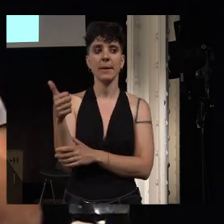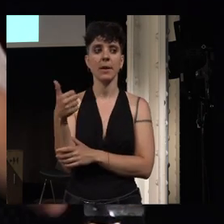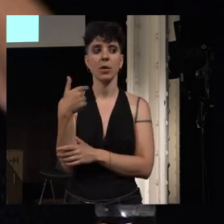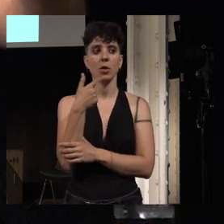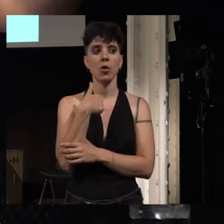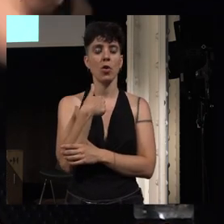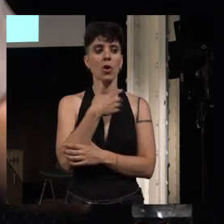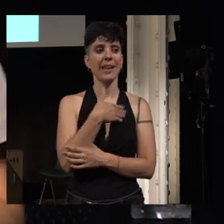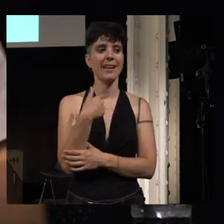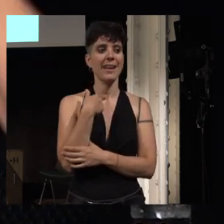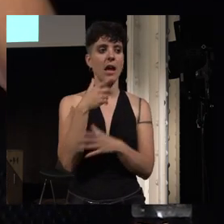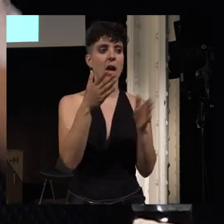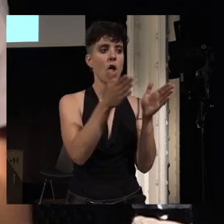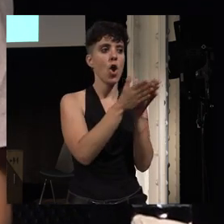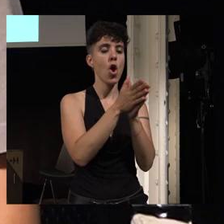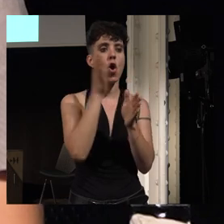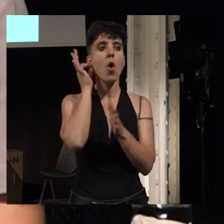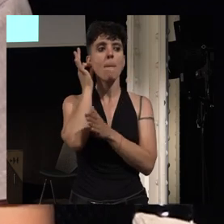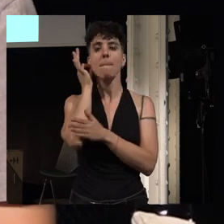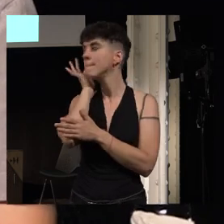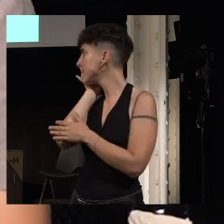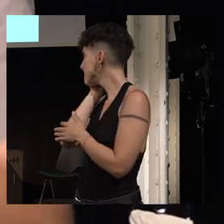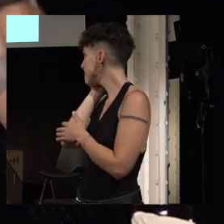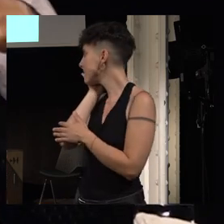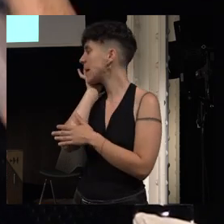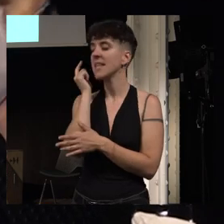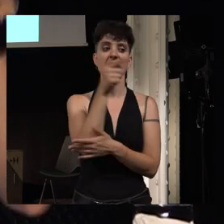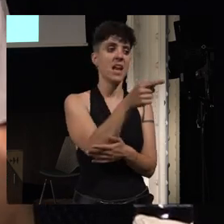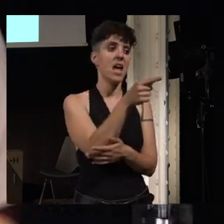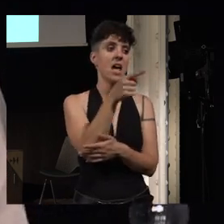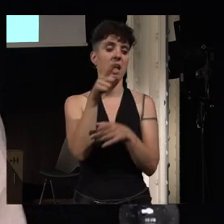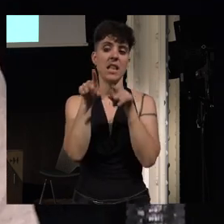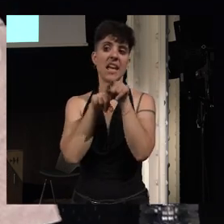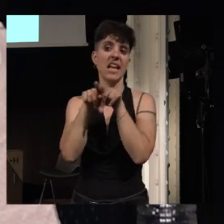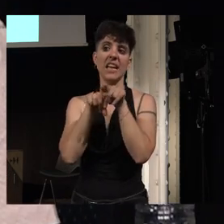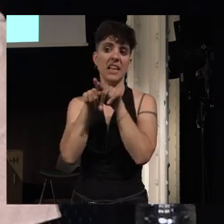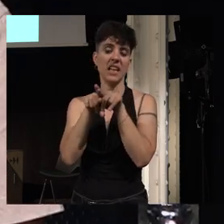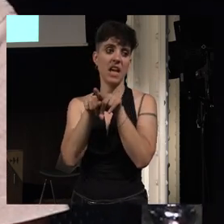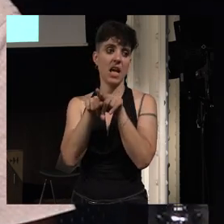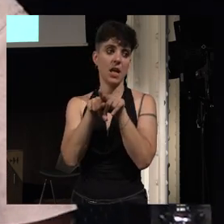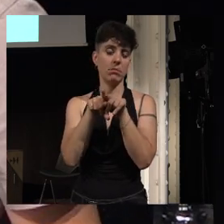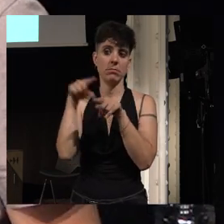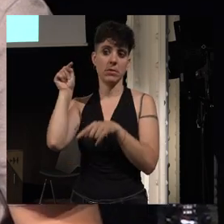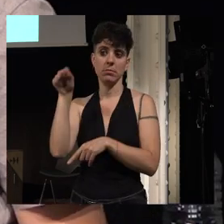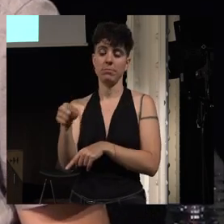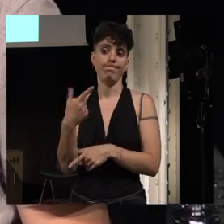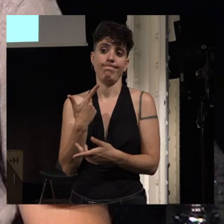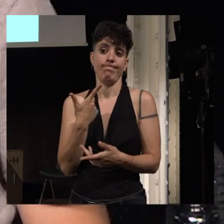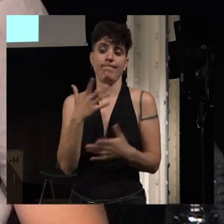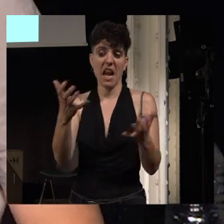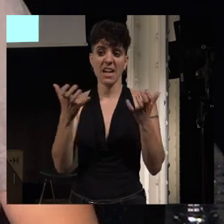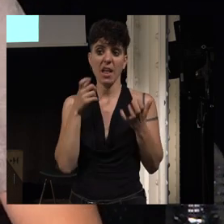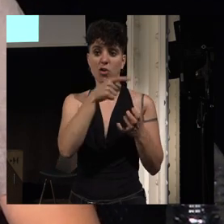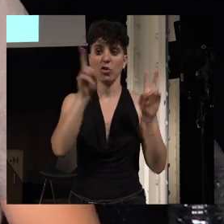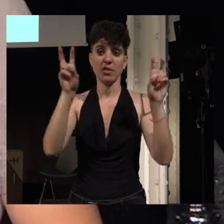que comentaba la compañera, pues señalando la crítica, que además es acertada en torno a la blanquitud de